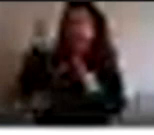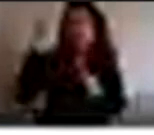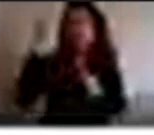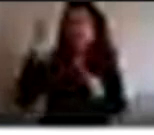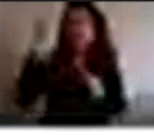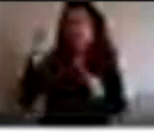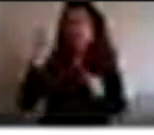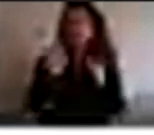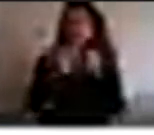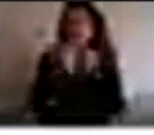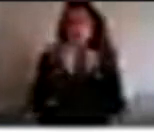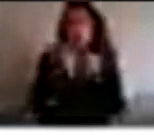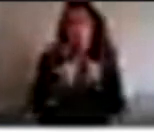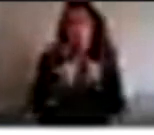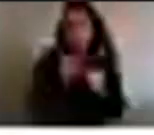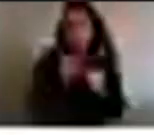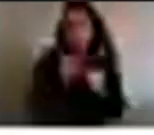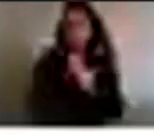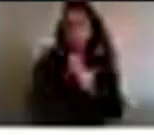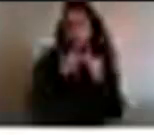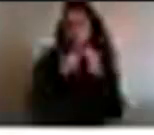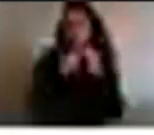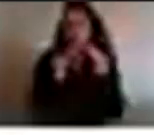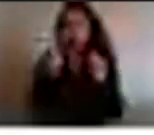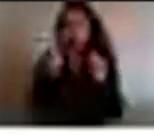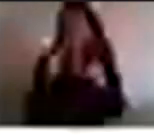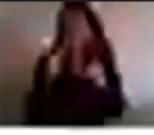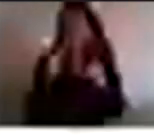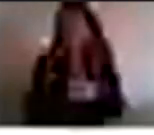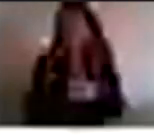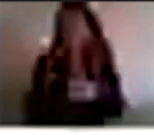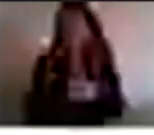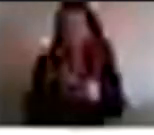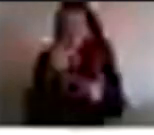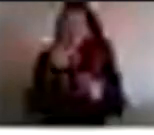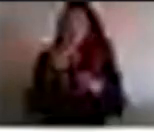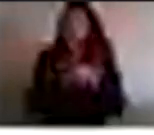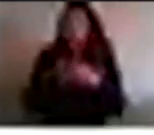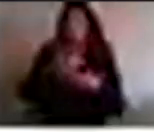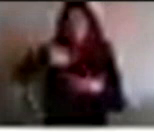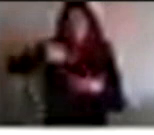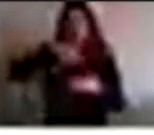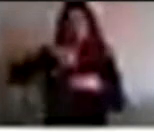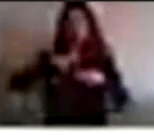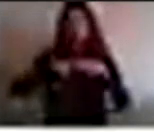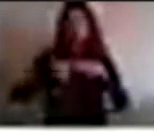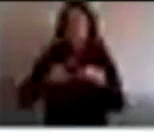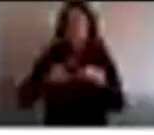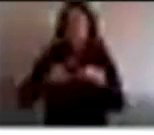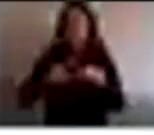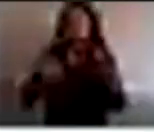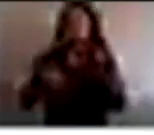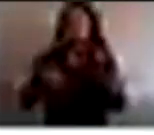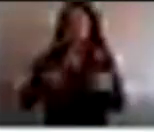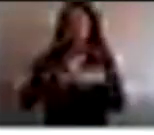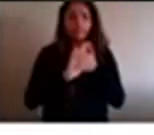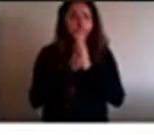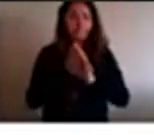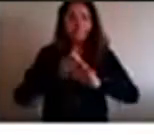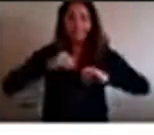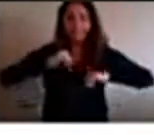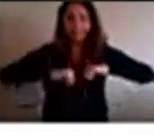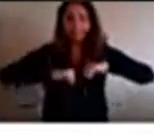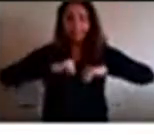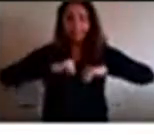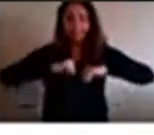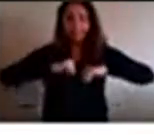beneficio. Siguiente. Cuando nosotros invitamos a los empresarios a hacer procesos de inclusión laboral, es en el marco de la